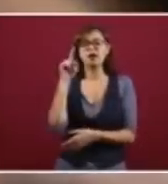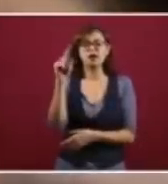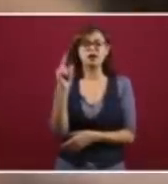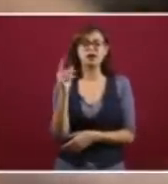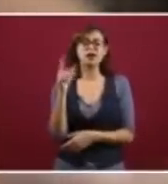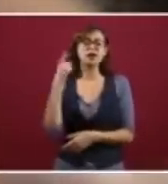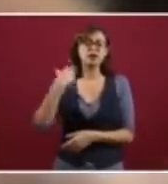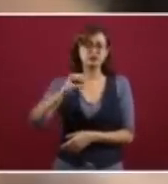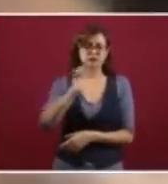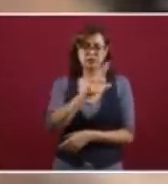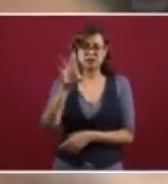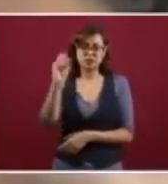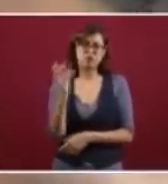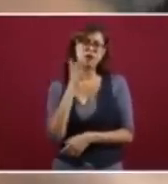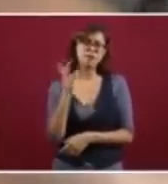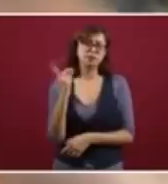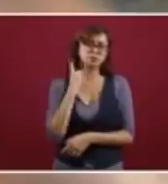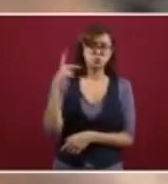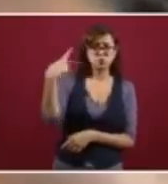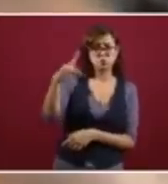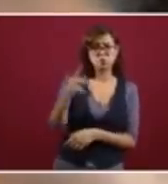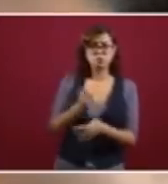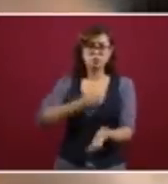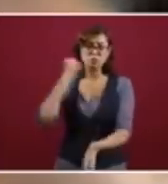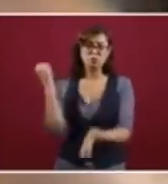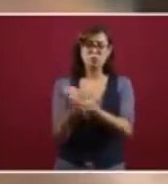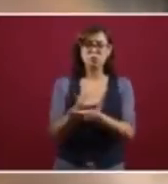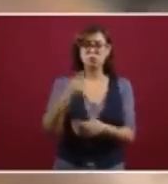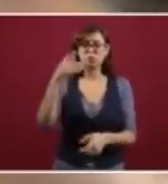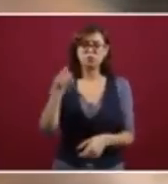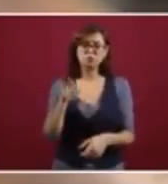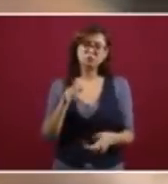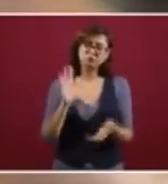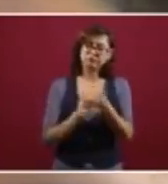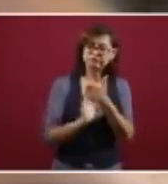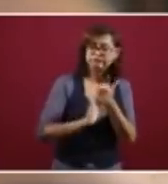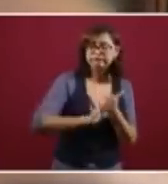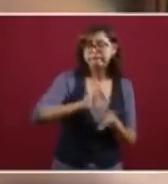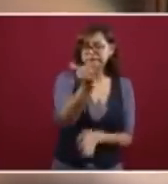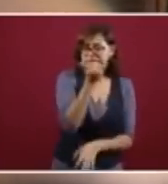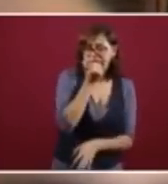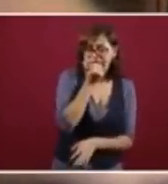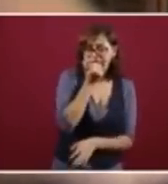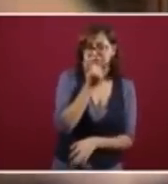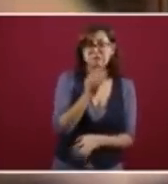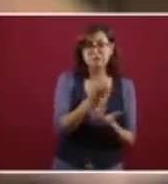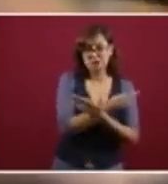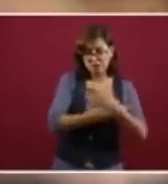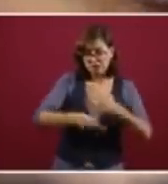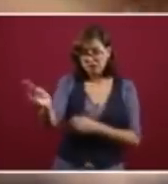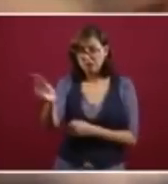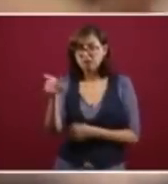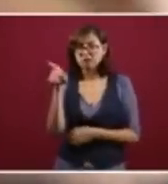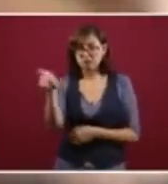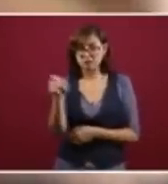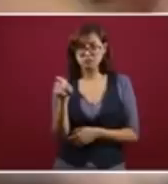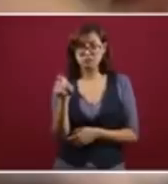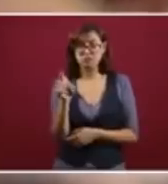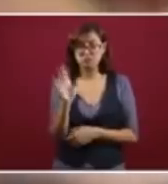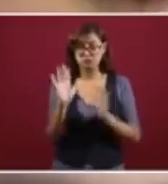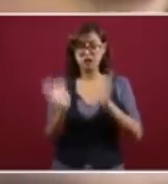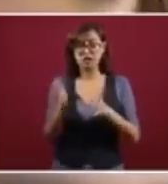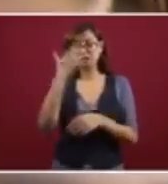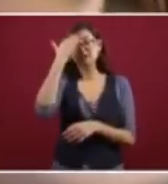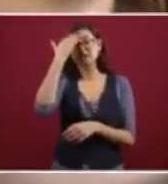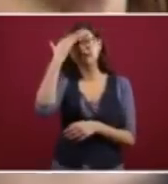de Quintana Roo para pedirle a usted que le conceda el indulto, saber si usted recibió ese oficio y si usted